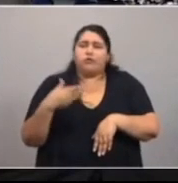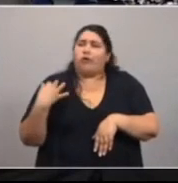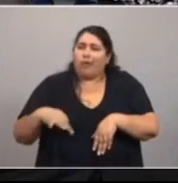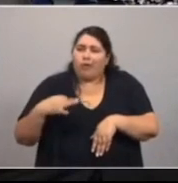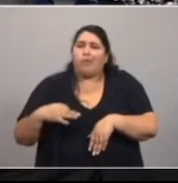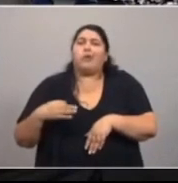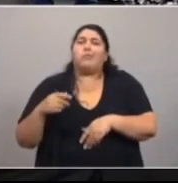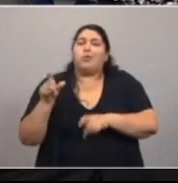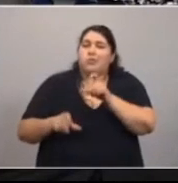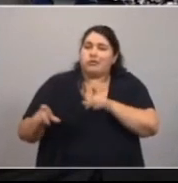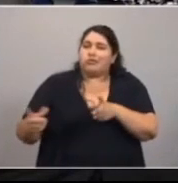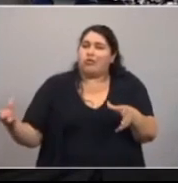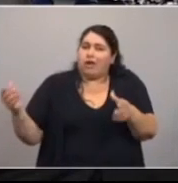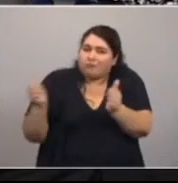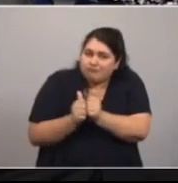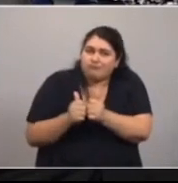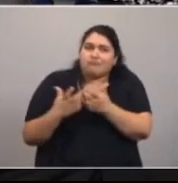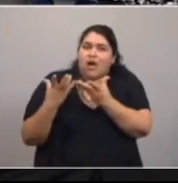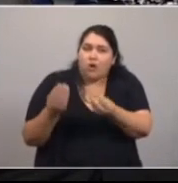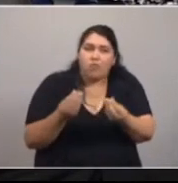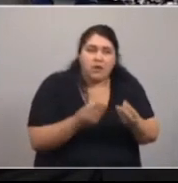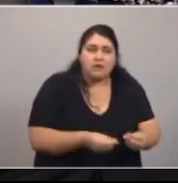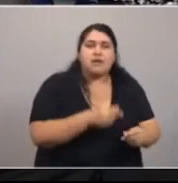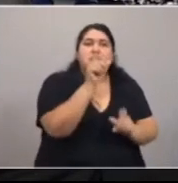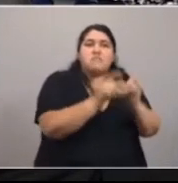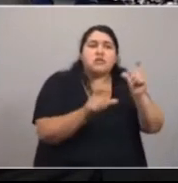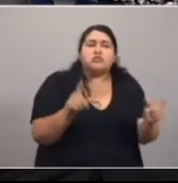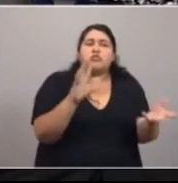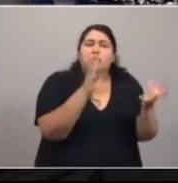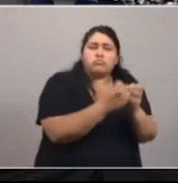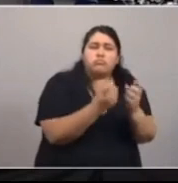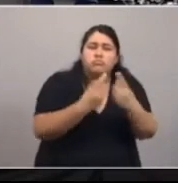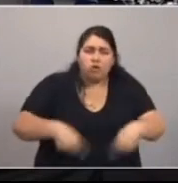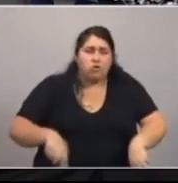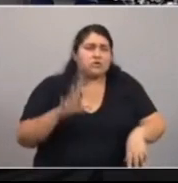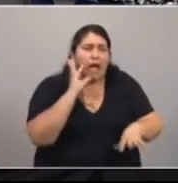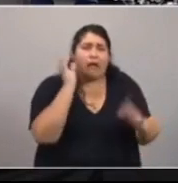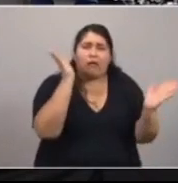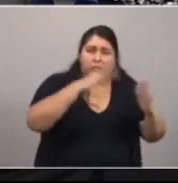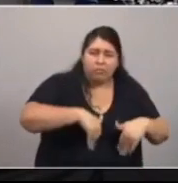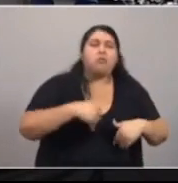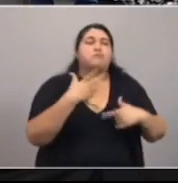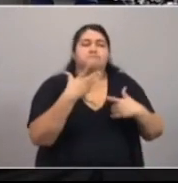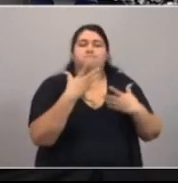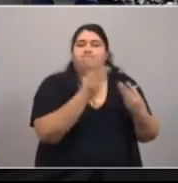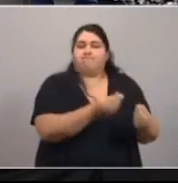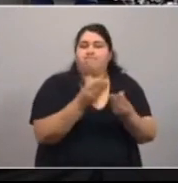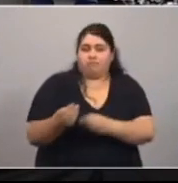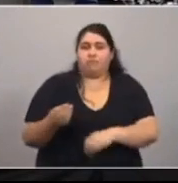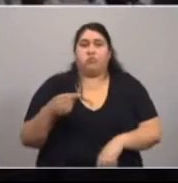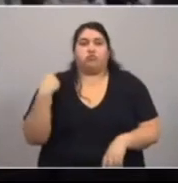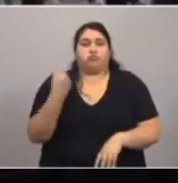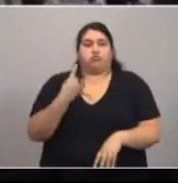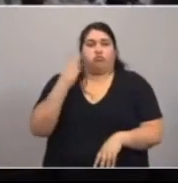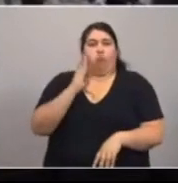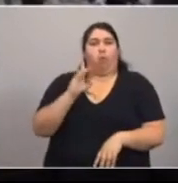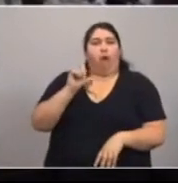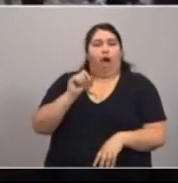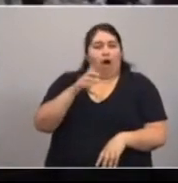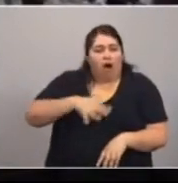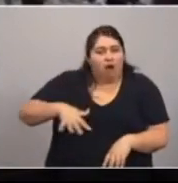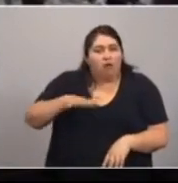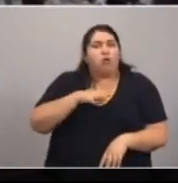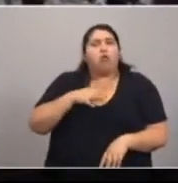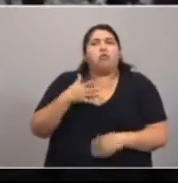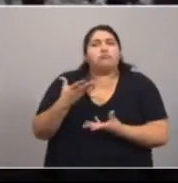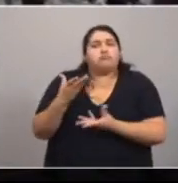sufrido un desastre natural, porque nuestro gobernador quiere un banco que esté al servicio de la producción, un banco cercano, un banco comprometido con la